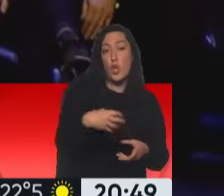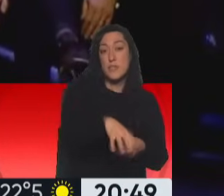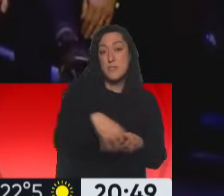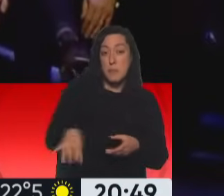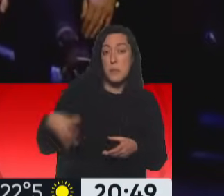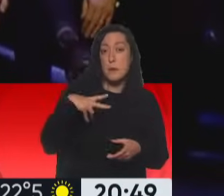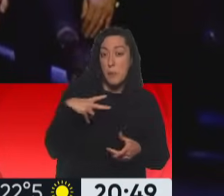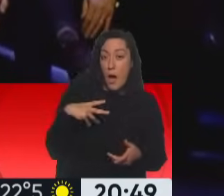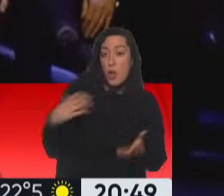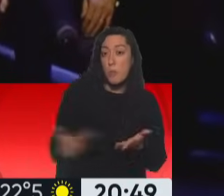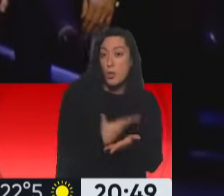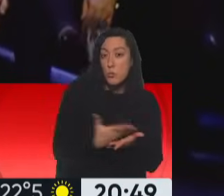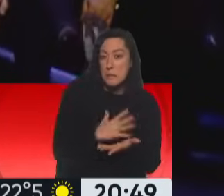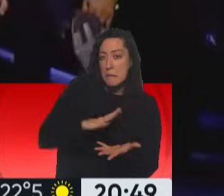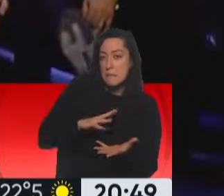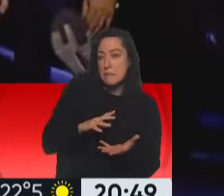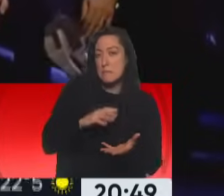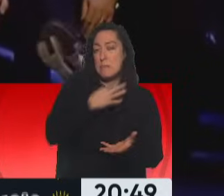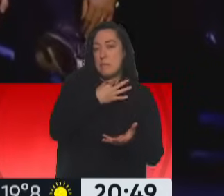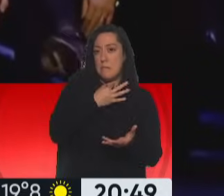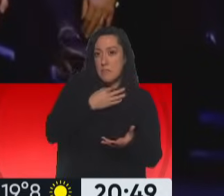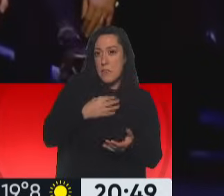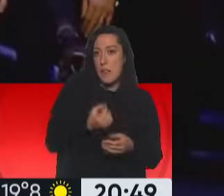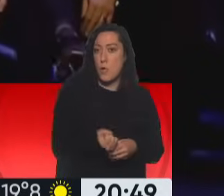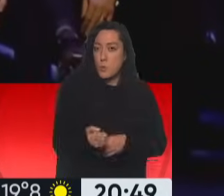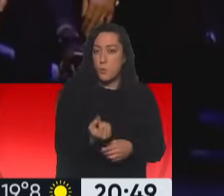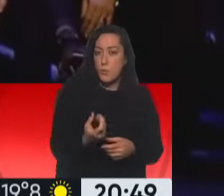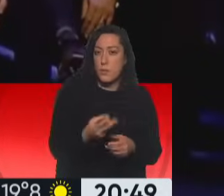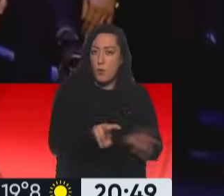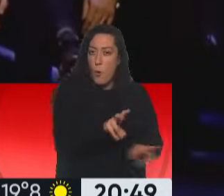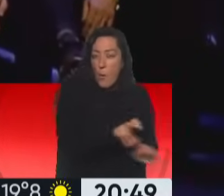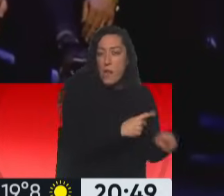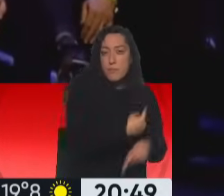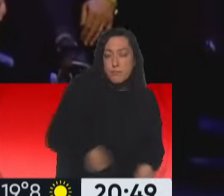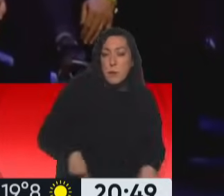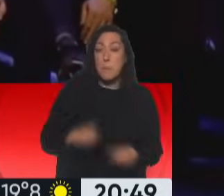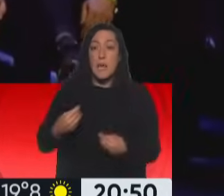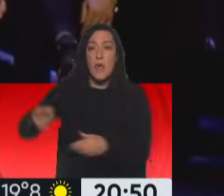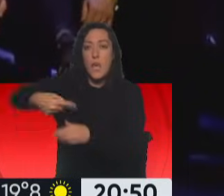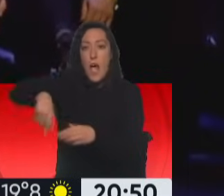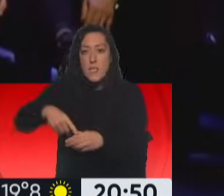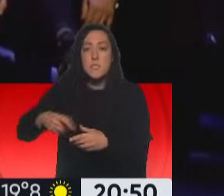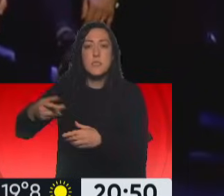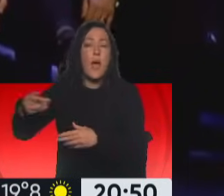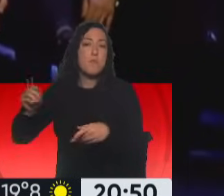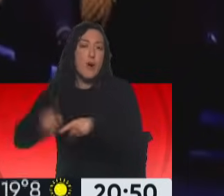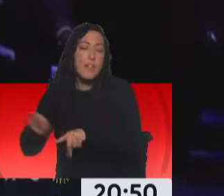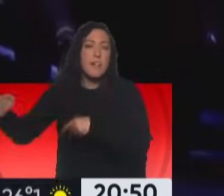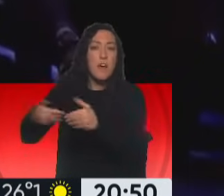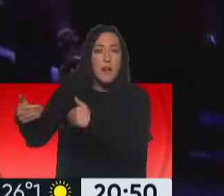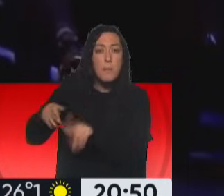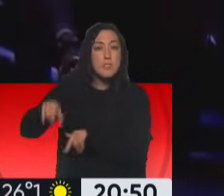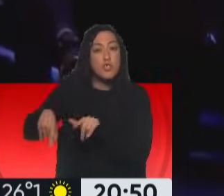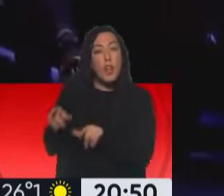productivo. Y esto solo para mantener a la casta política y sus clientes, su jauría amontonada en el